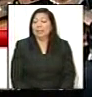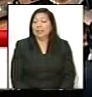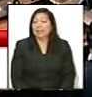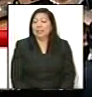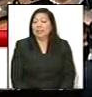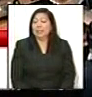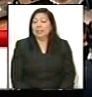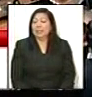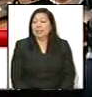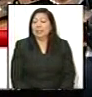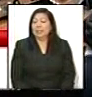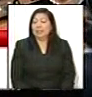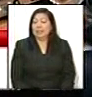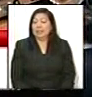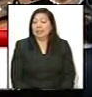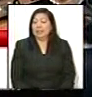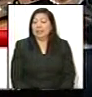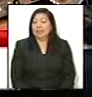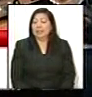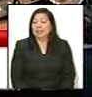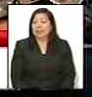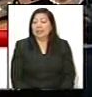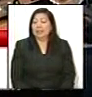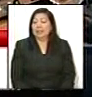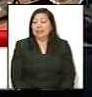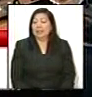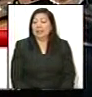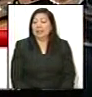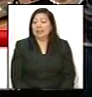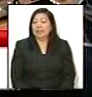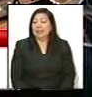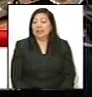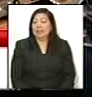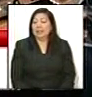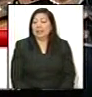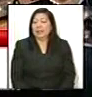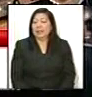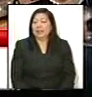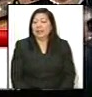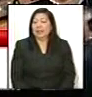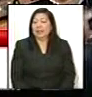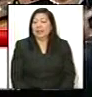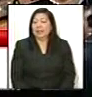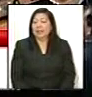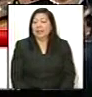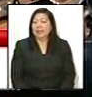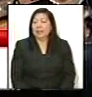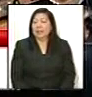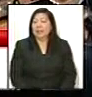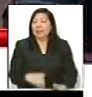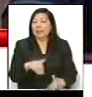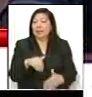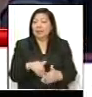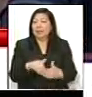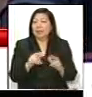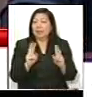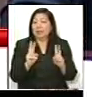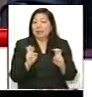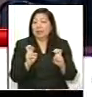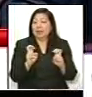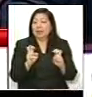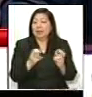Arana, luego congresista Becerril, por favor, muy breve para poder someter a votación el pedido. Presidenta, le pido que someta a votación el tema de